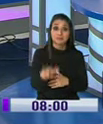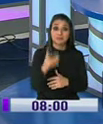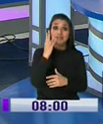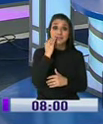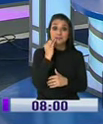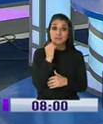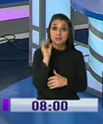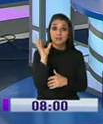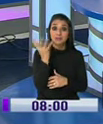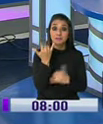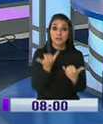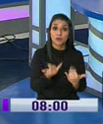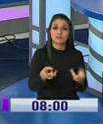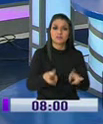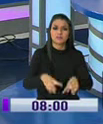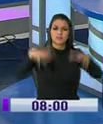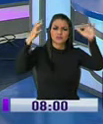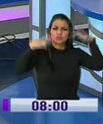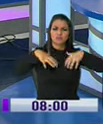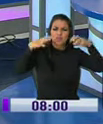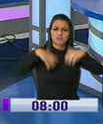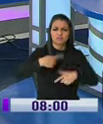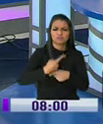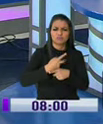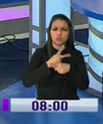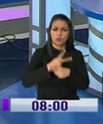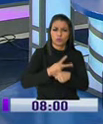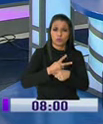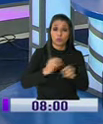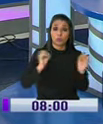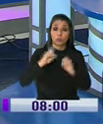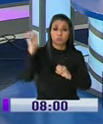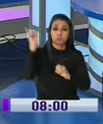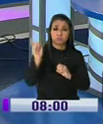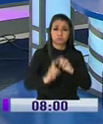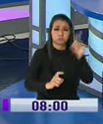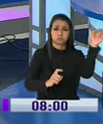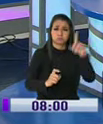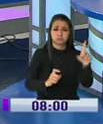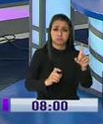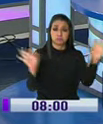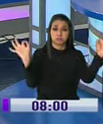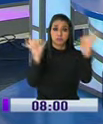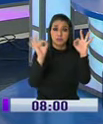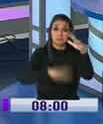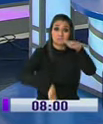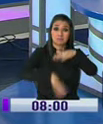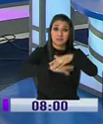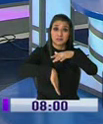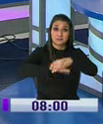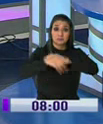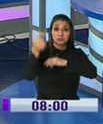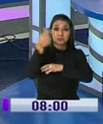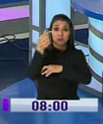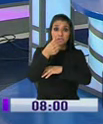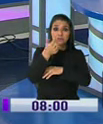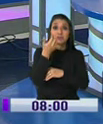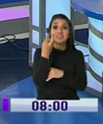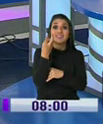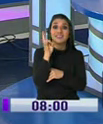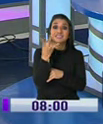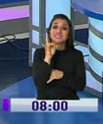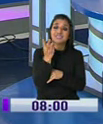parecer hoy día también va a llover y va a haber tormentas eléctricas en la capital. La temperatura máxima que vamos a tener el día de hoy es de 17